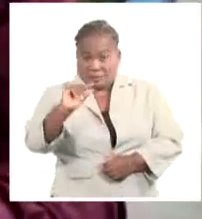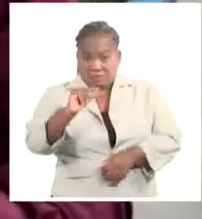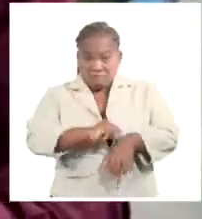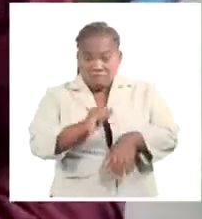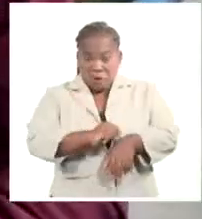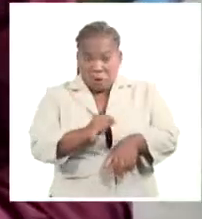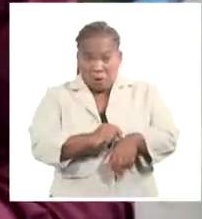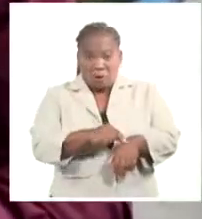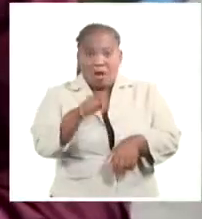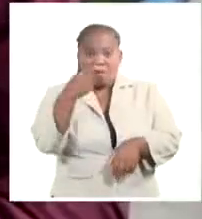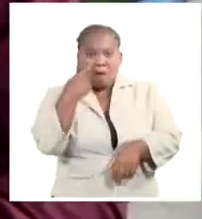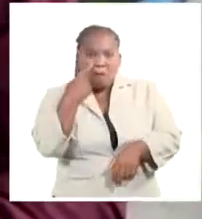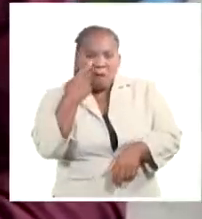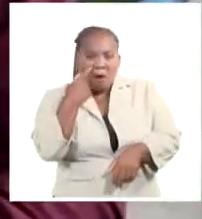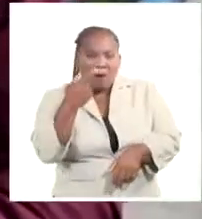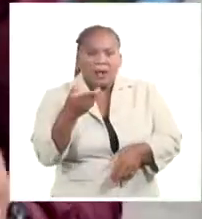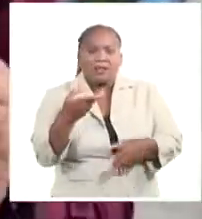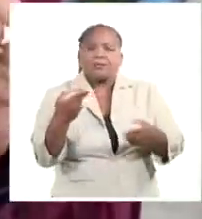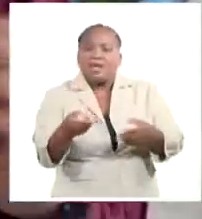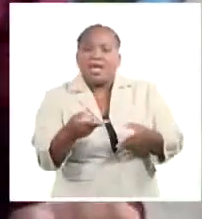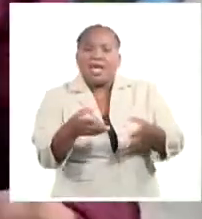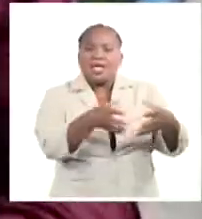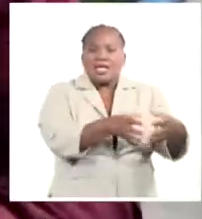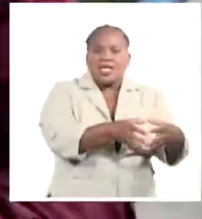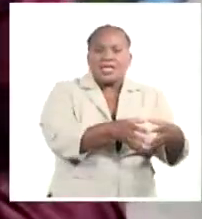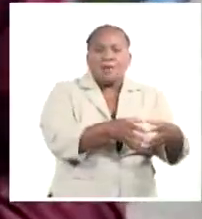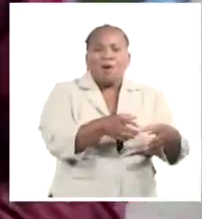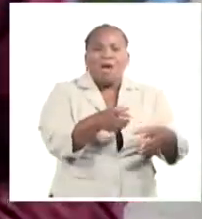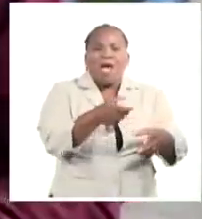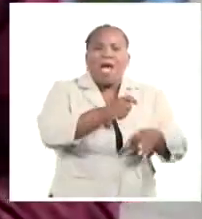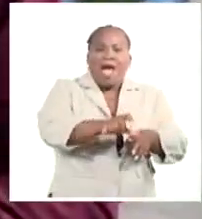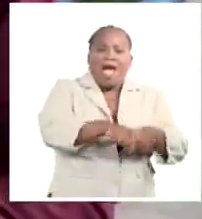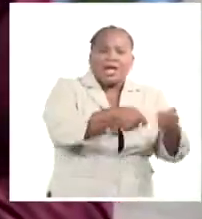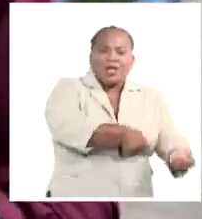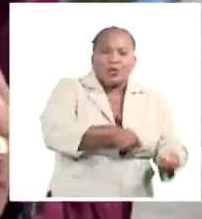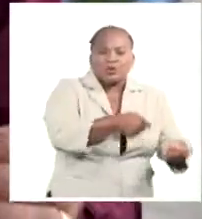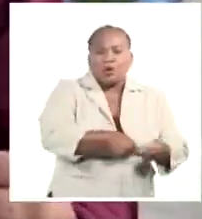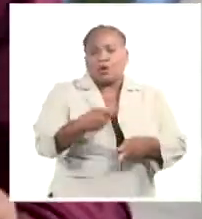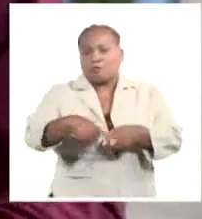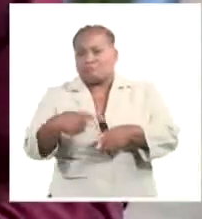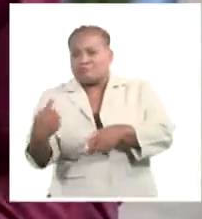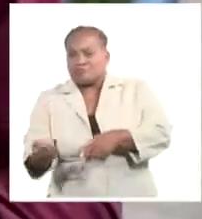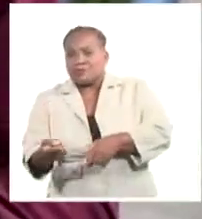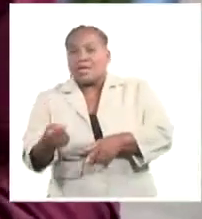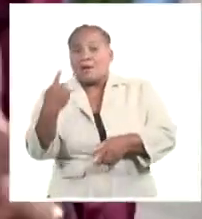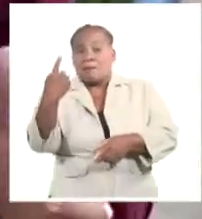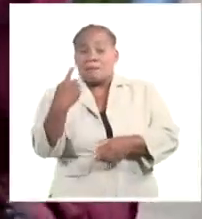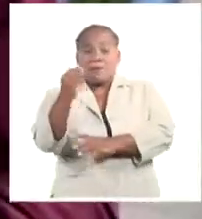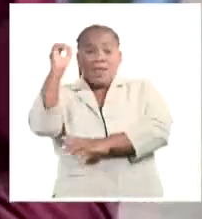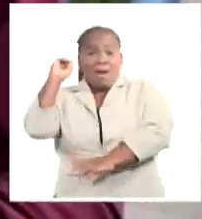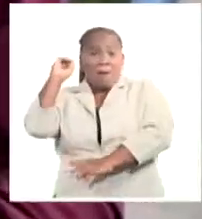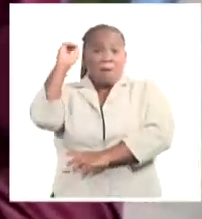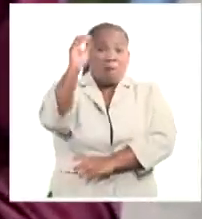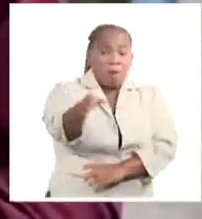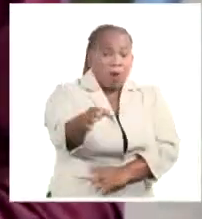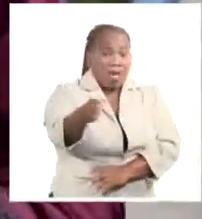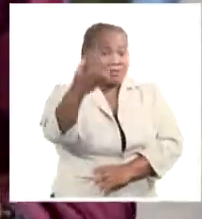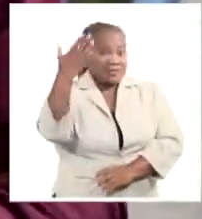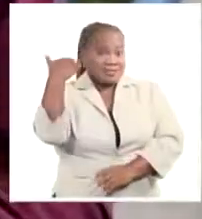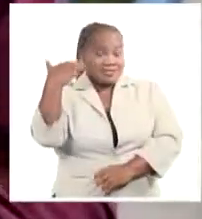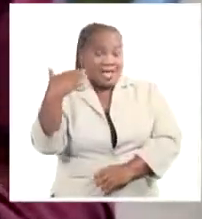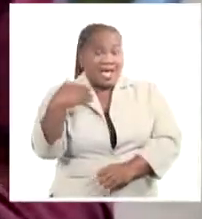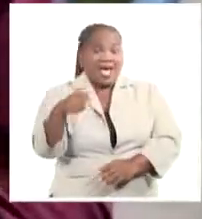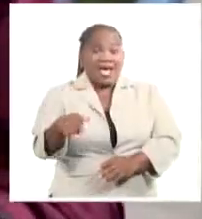entre Agricultores y la selección de Portuarios, pero antes se va a batear la primera bola, va a lanzar el ex estelar de los